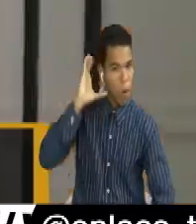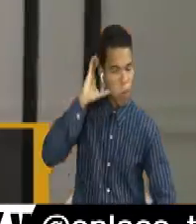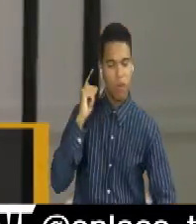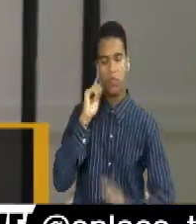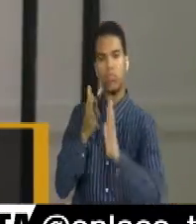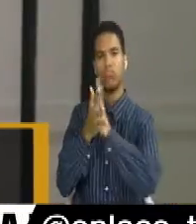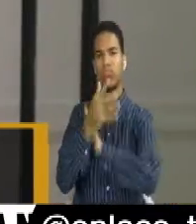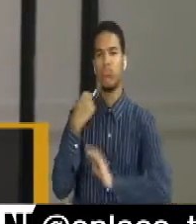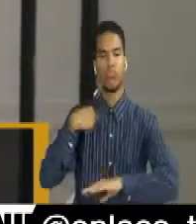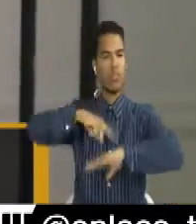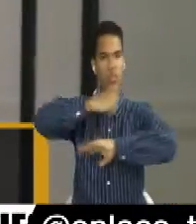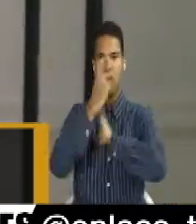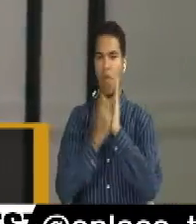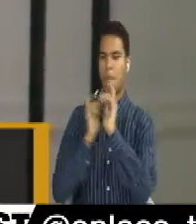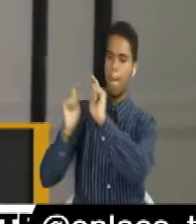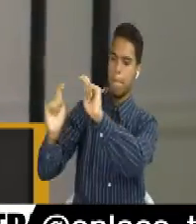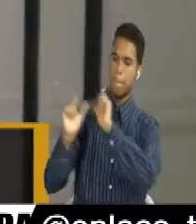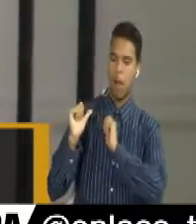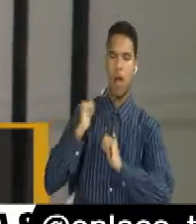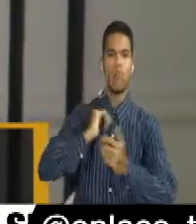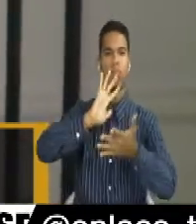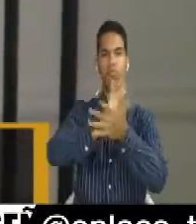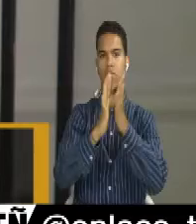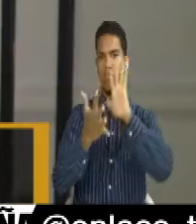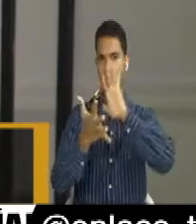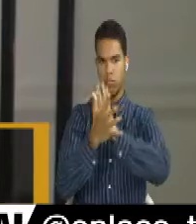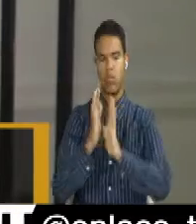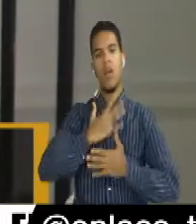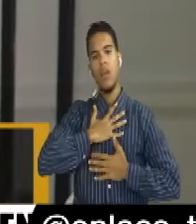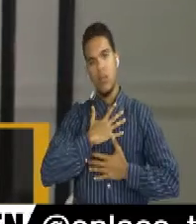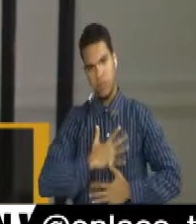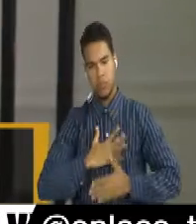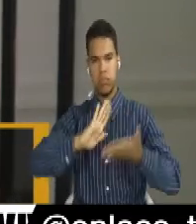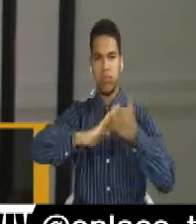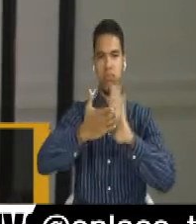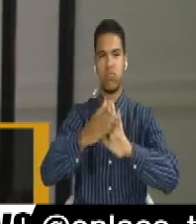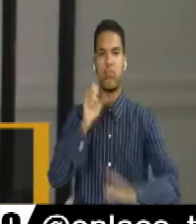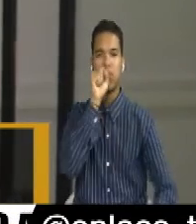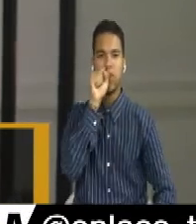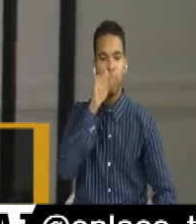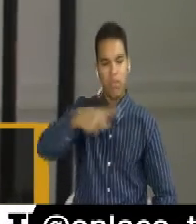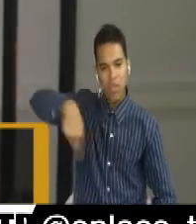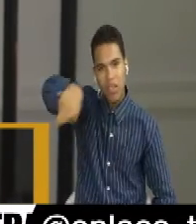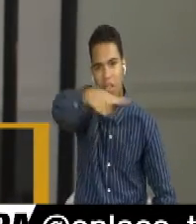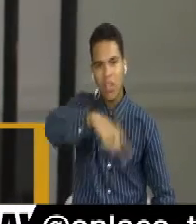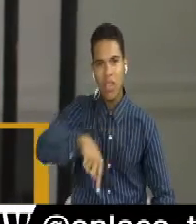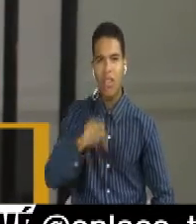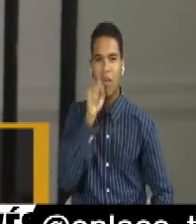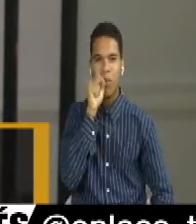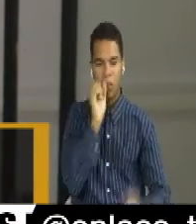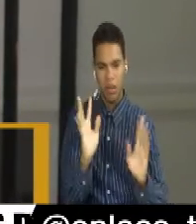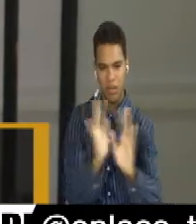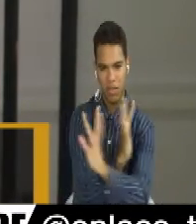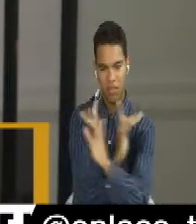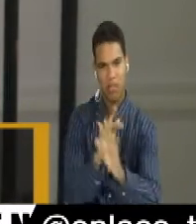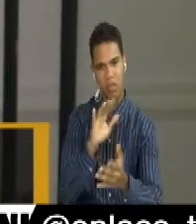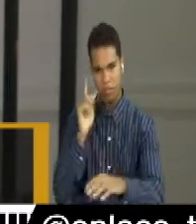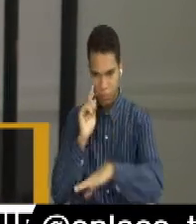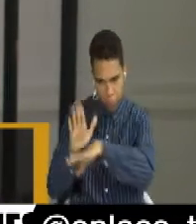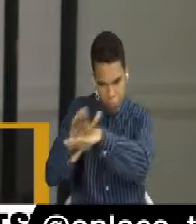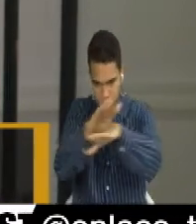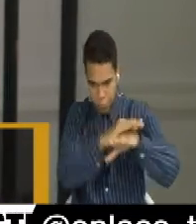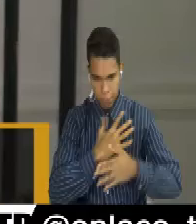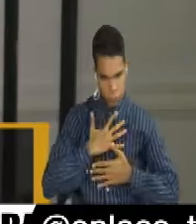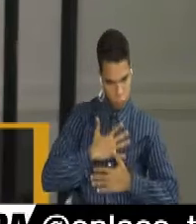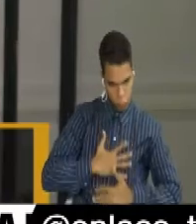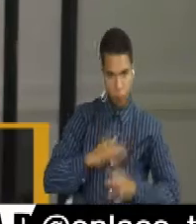personal. Afortunadamente tenemos que darle un parte de tranquilidad a toda la comunidad barrancanueja y por supuesto a las familias de los bomberos,